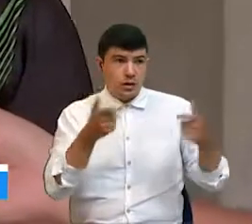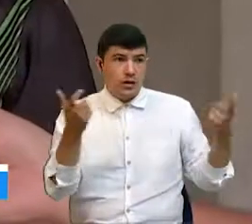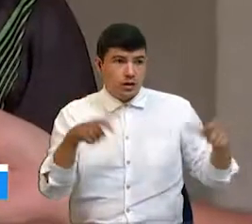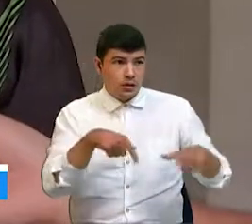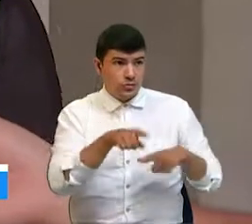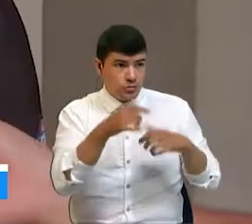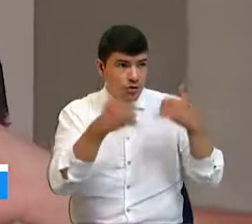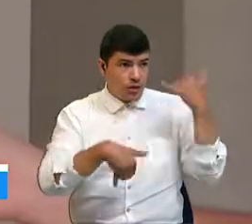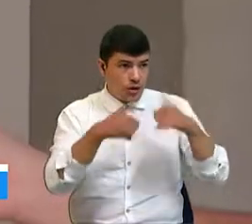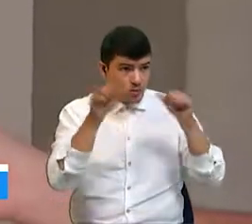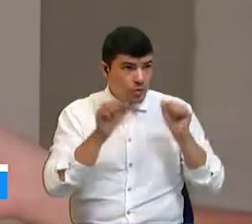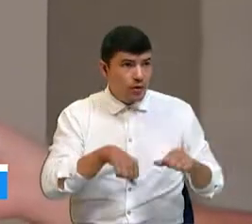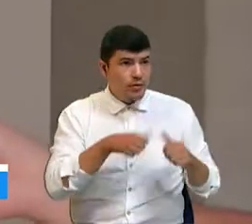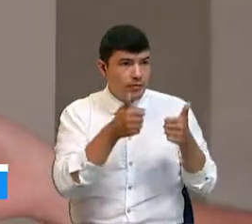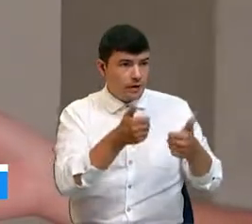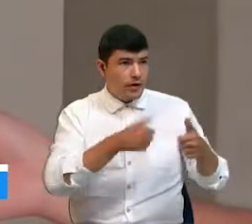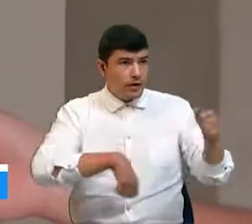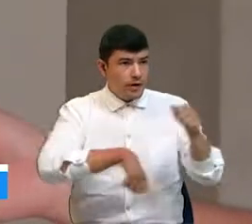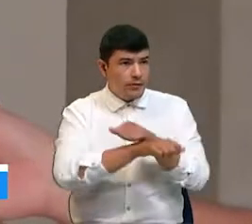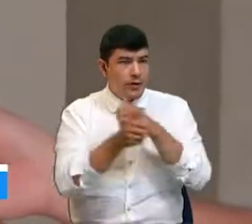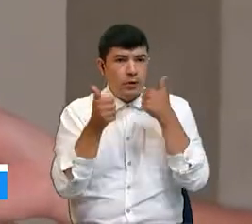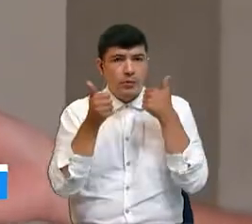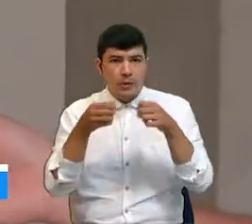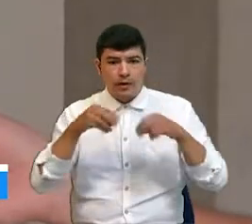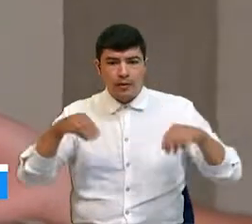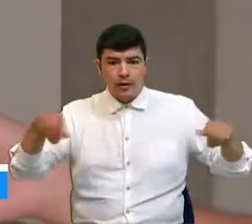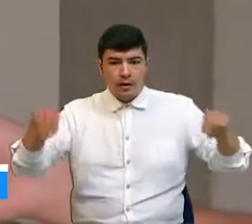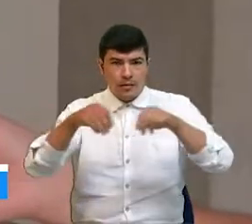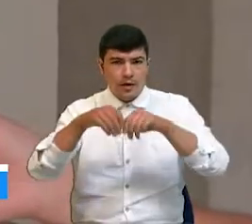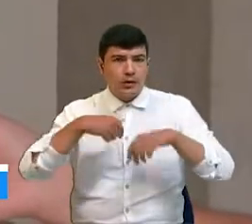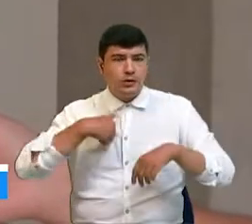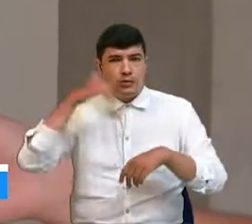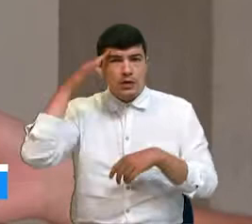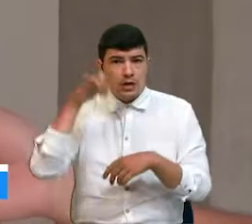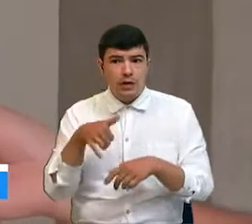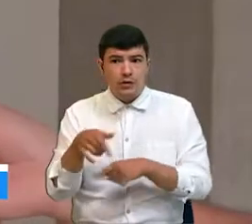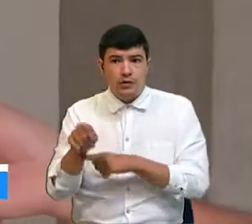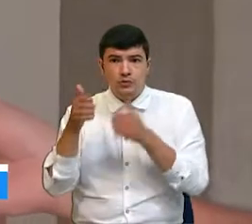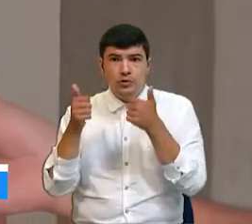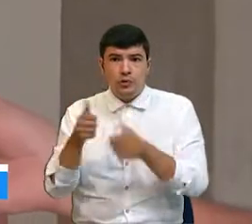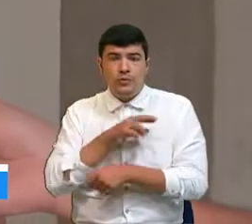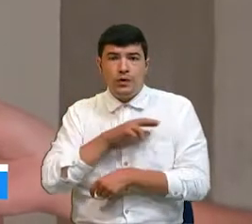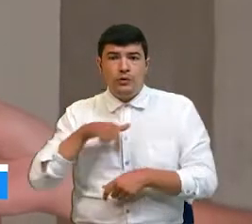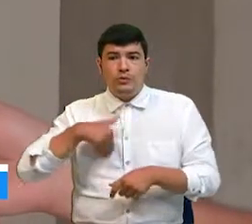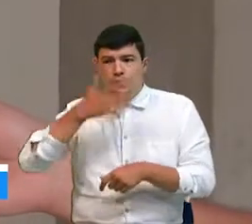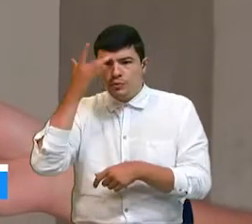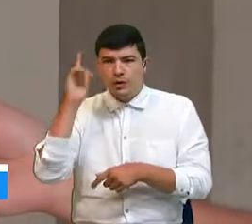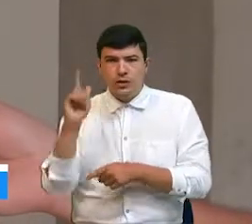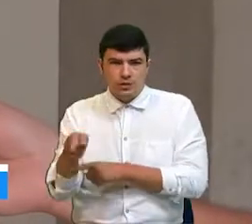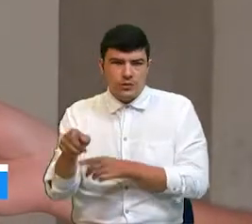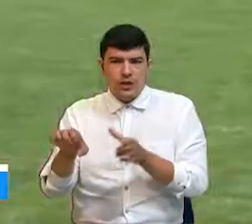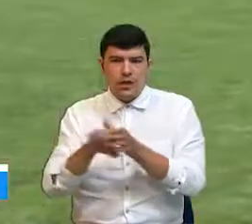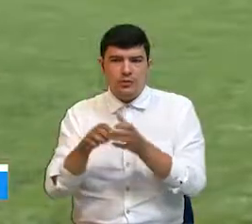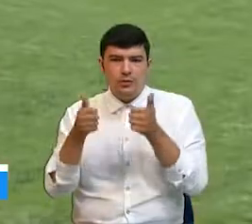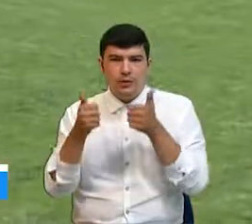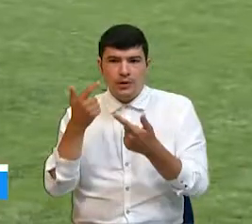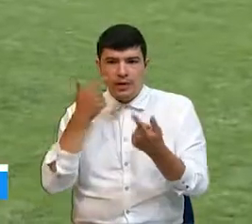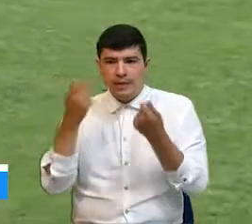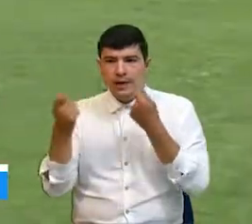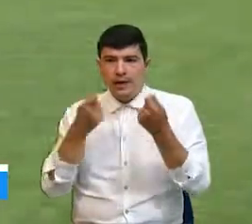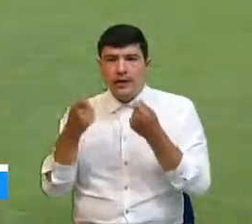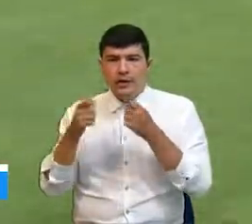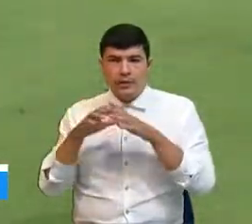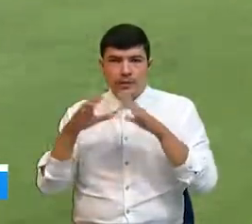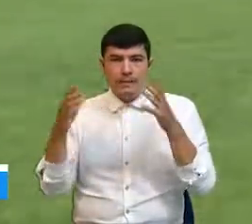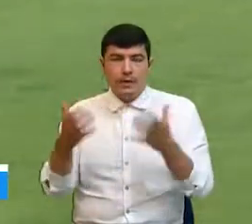bien al fútbol, es amplia, tiene un buen terreno y bueno, creo que va a ser muy bueno para nosotros porque el equipo tiene muy buen manejo de pelota. El